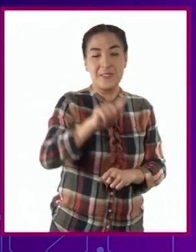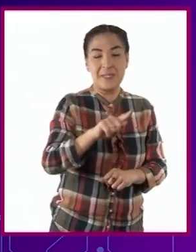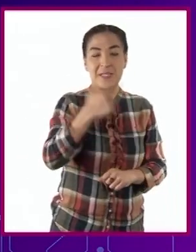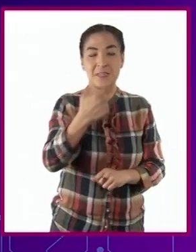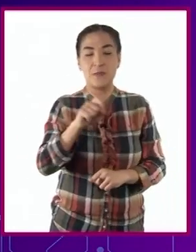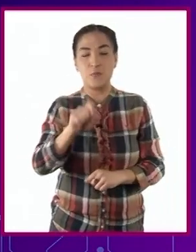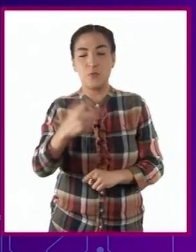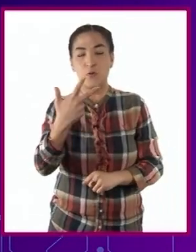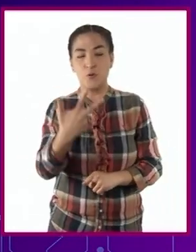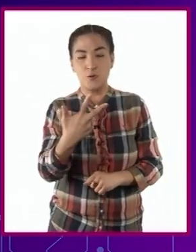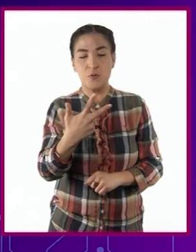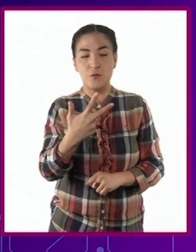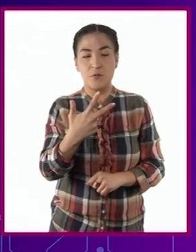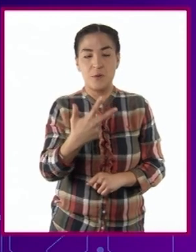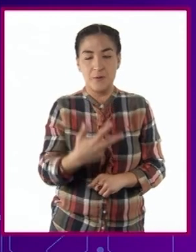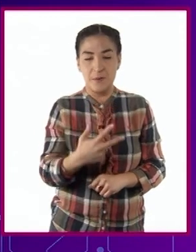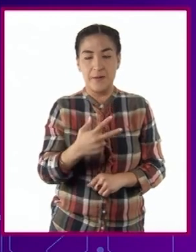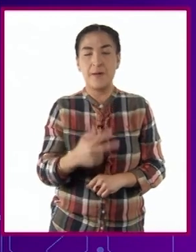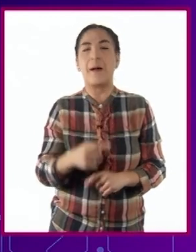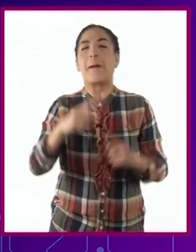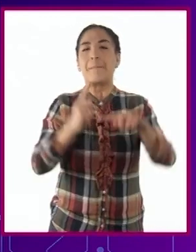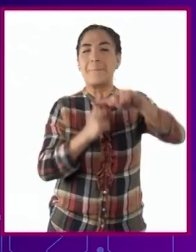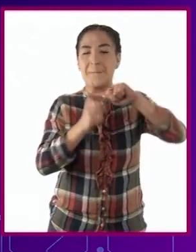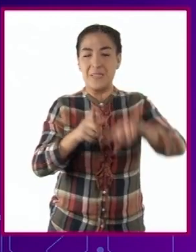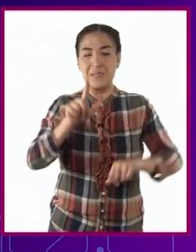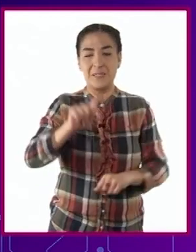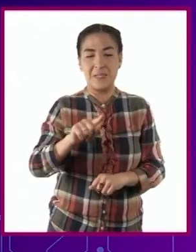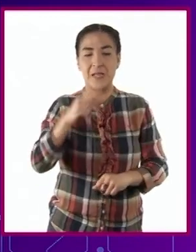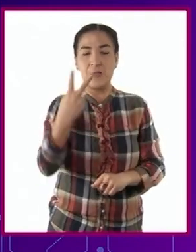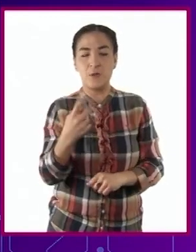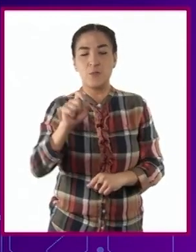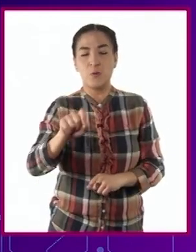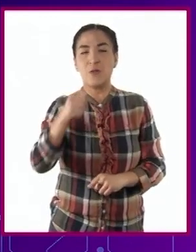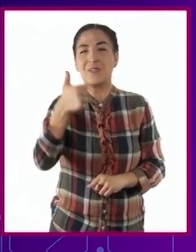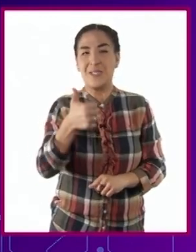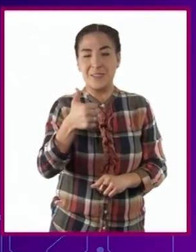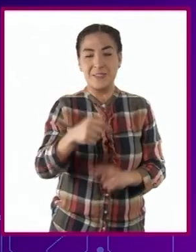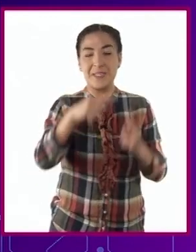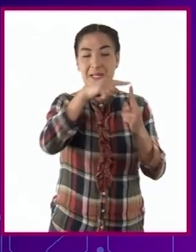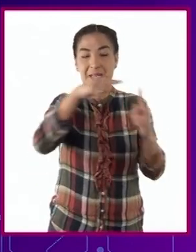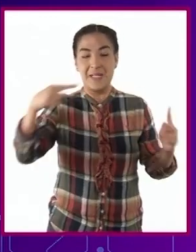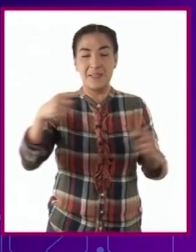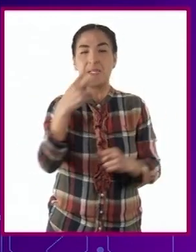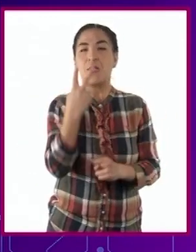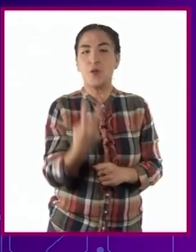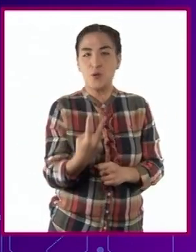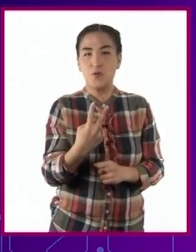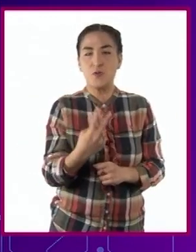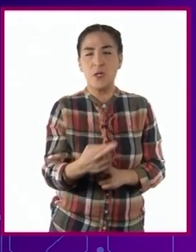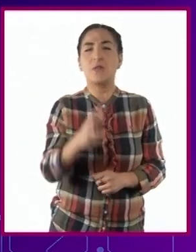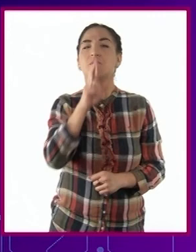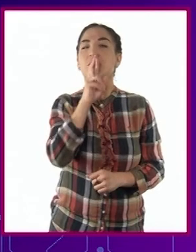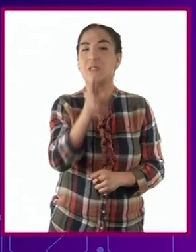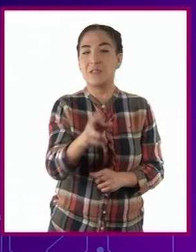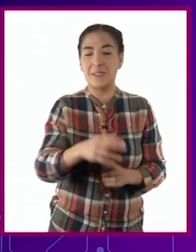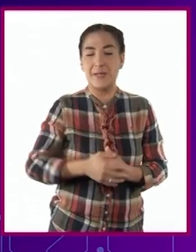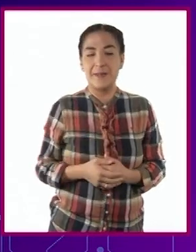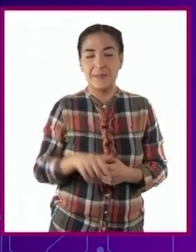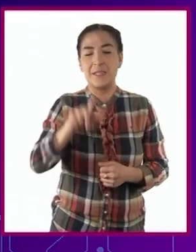77.8 años más 72.6 años. La suma la dividimos entre 2 y